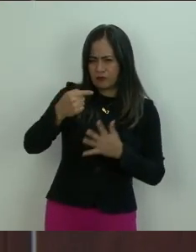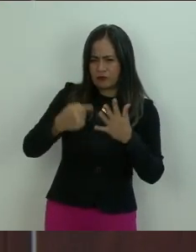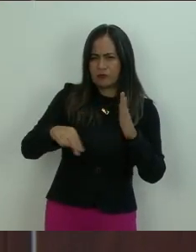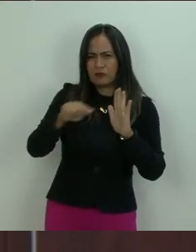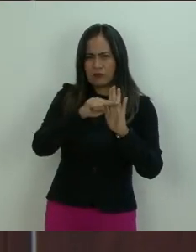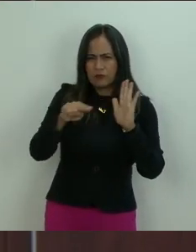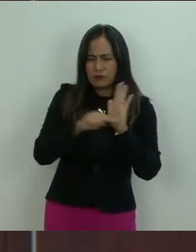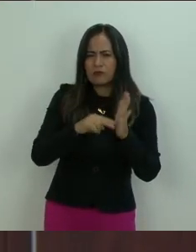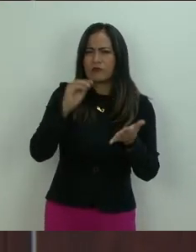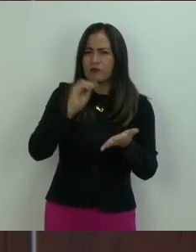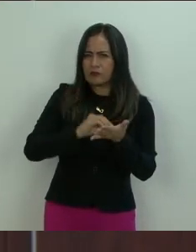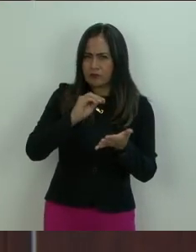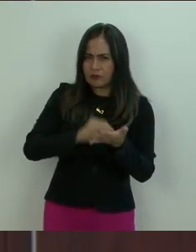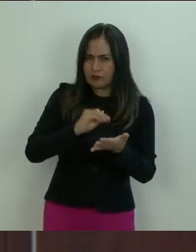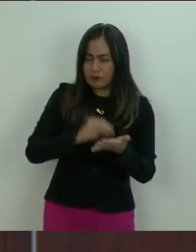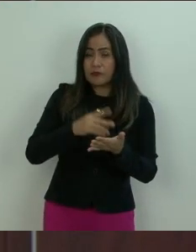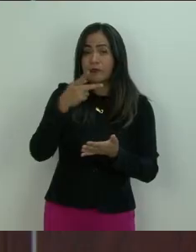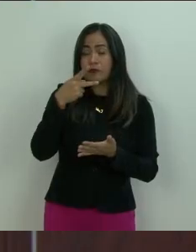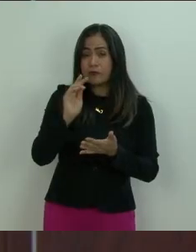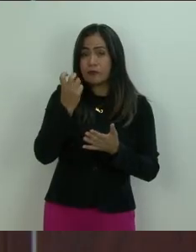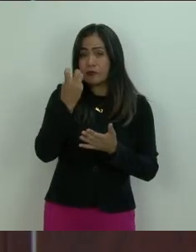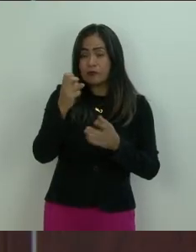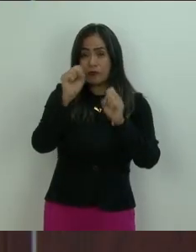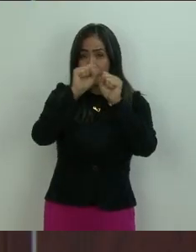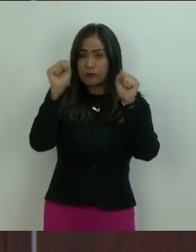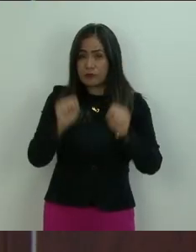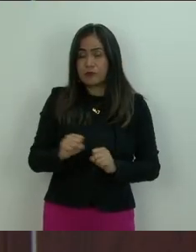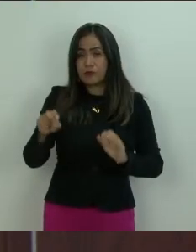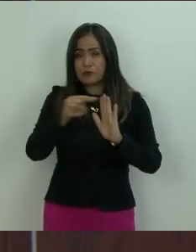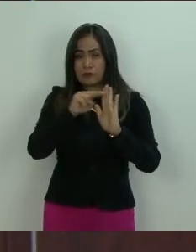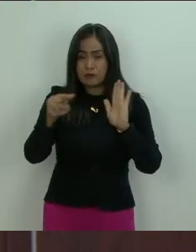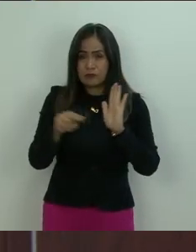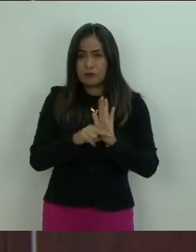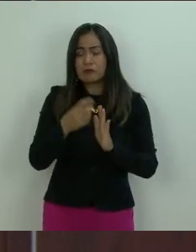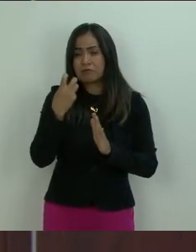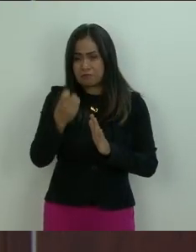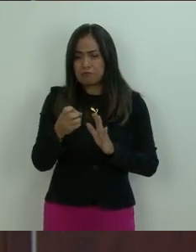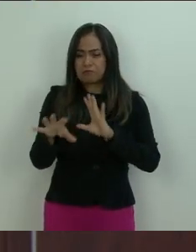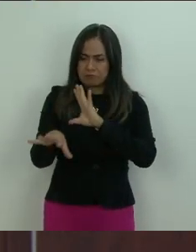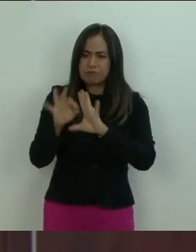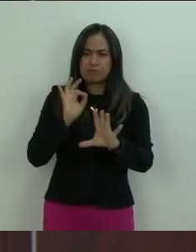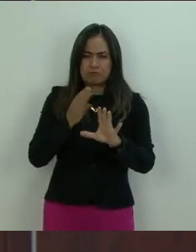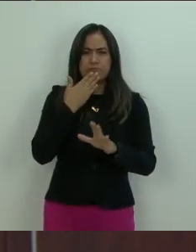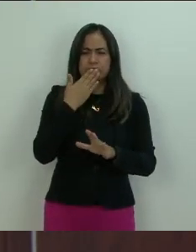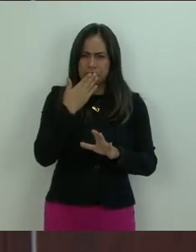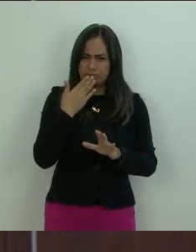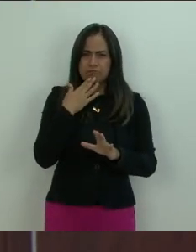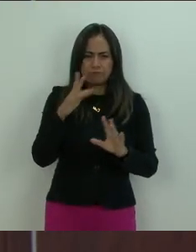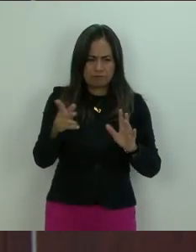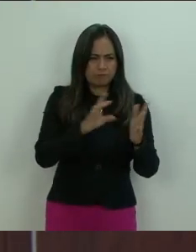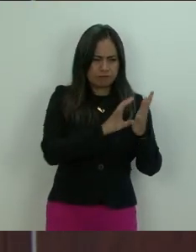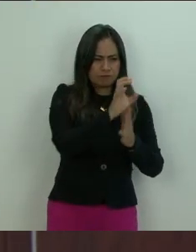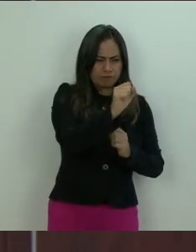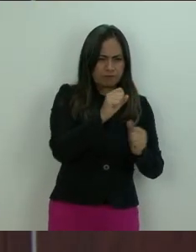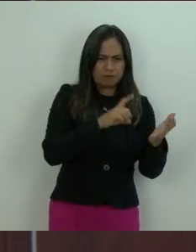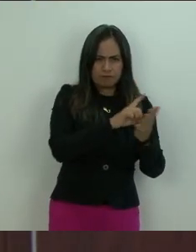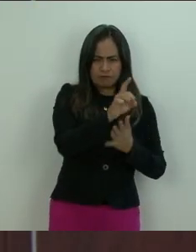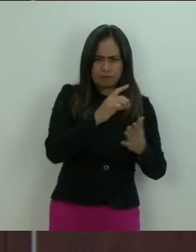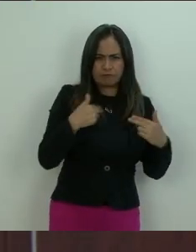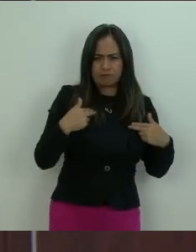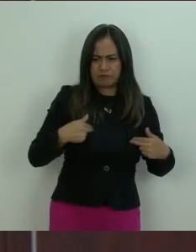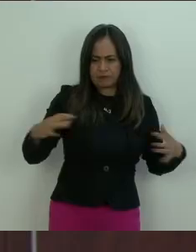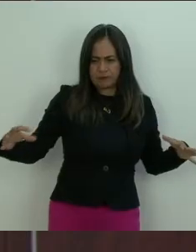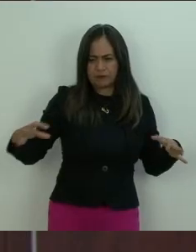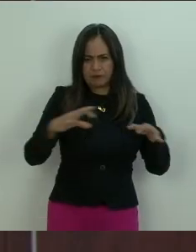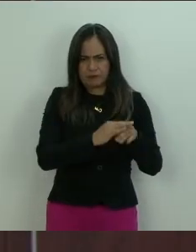siguen funcionando, pero de esos sistemas normativos, qué parte sí es rescatable por ser compatible con los derechos humanos en